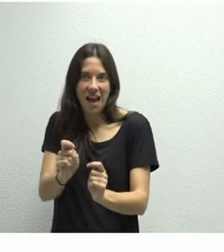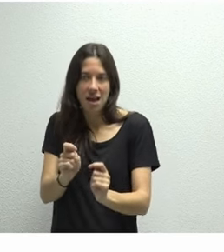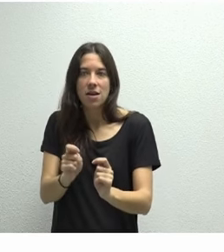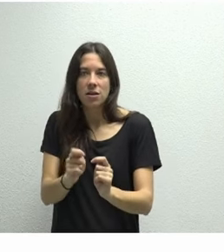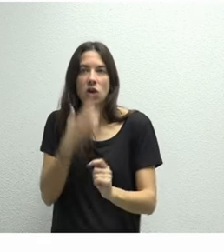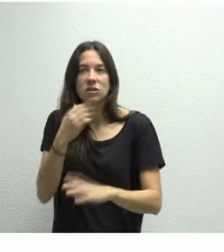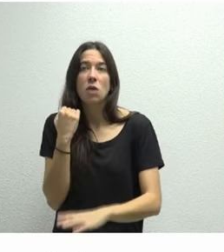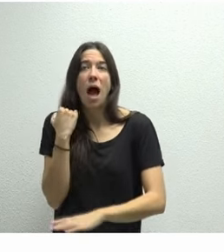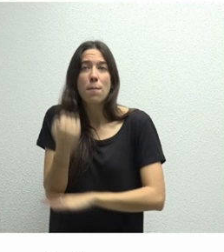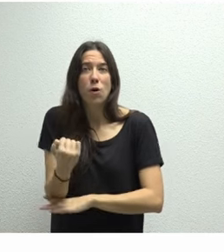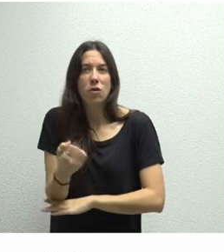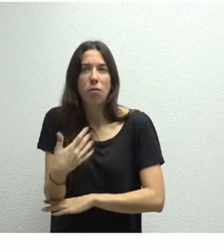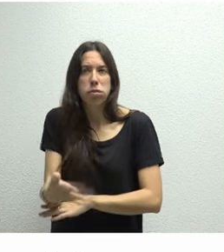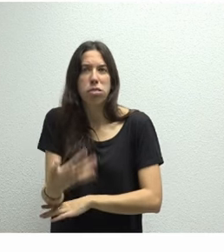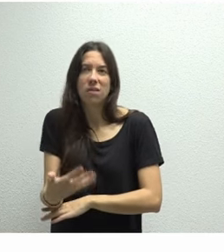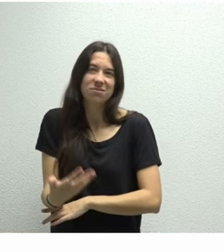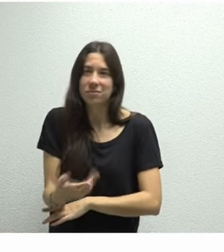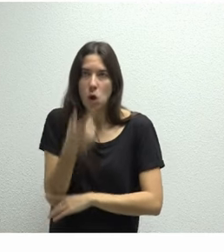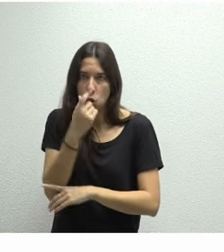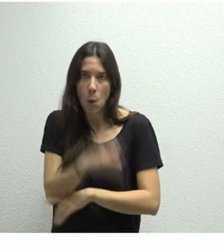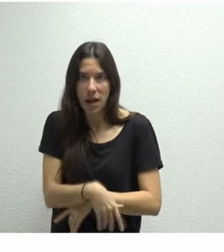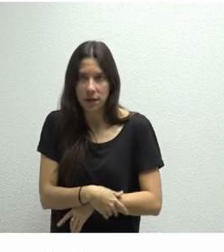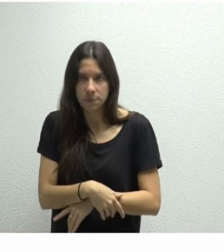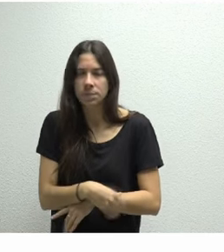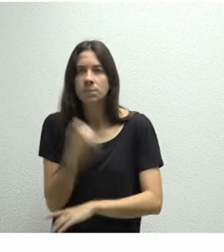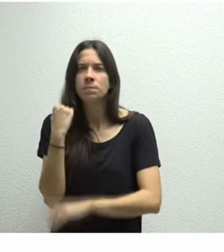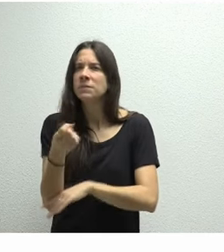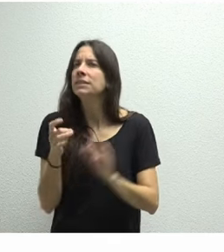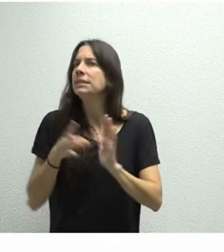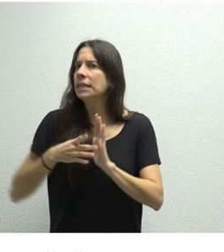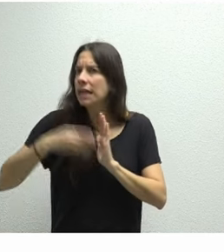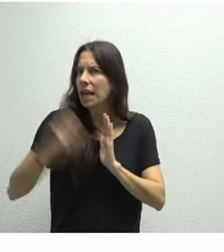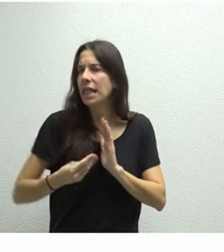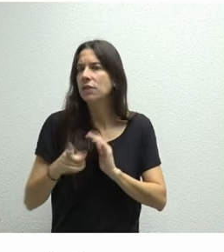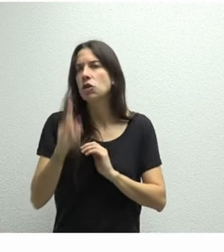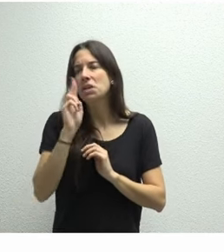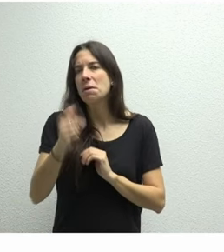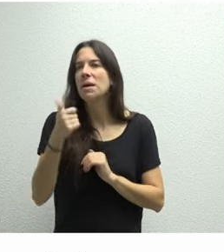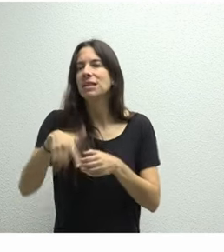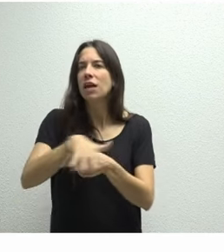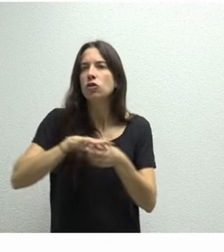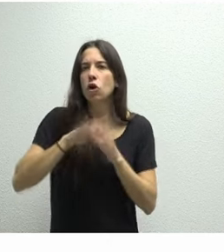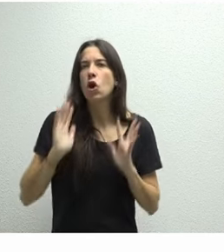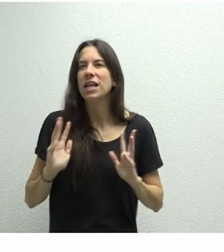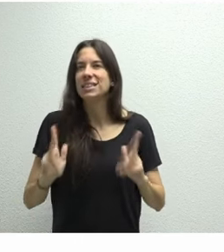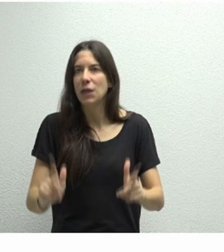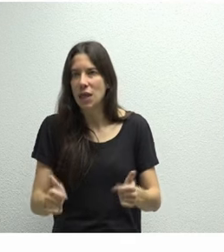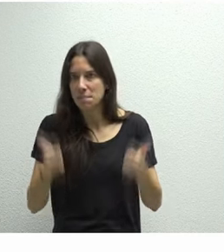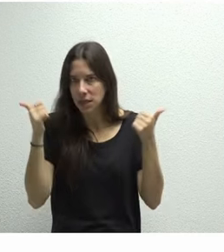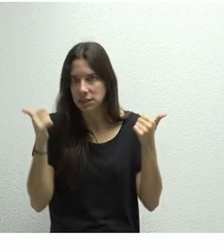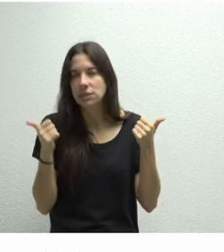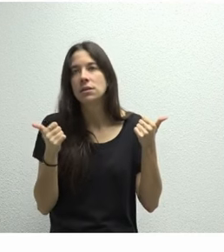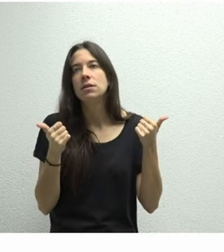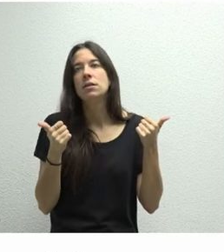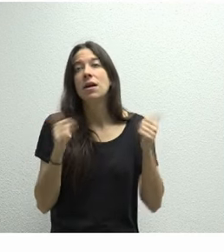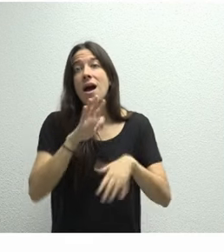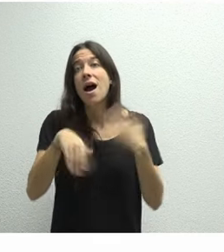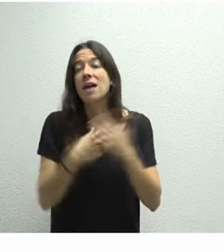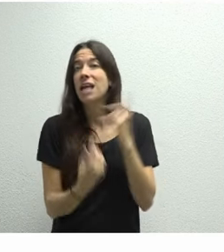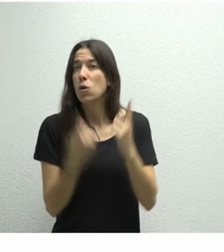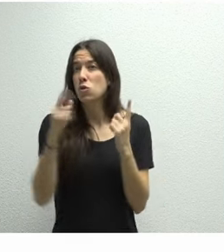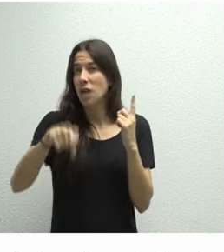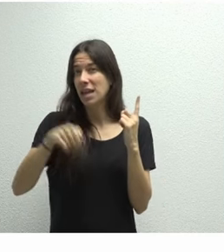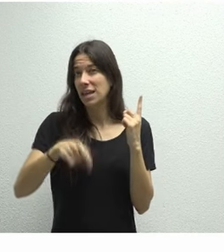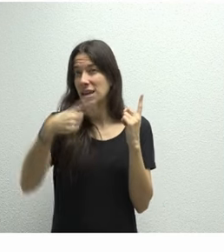yo he visto y he estado en entornos más residenciales y algunos incluso aquí en Madrid